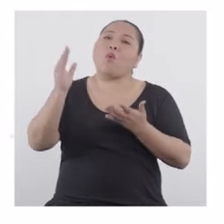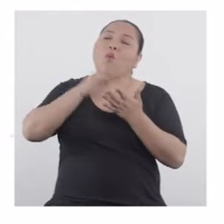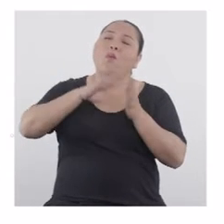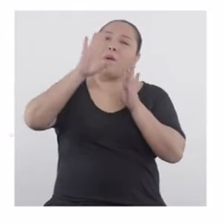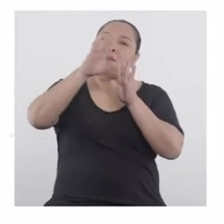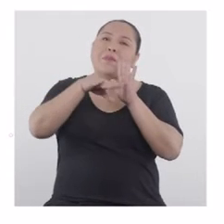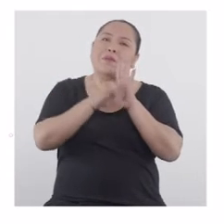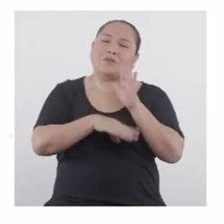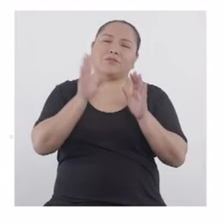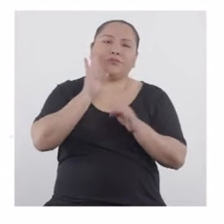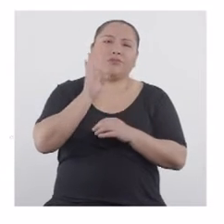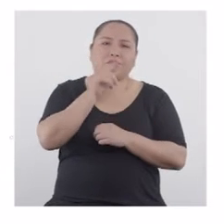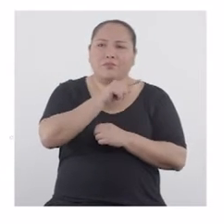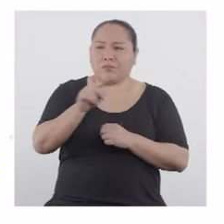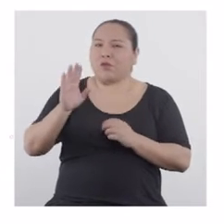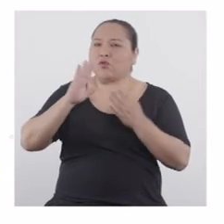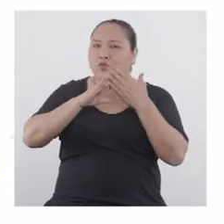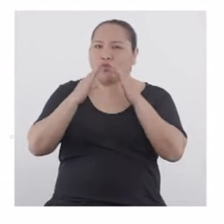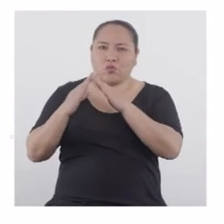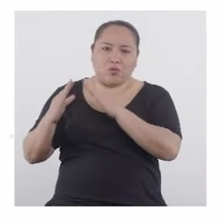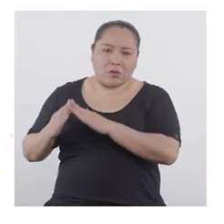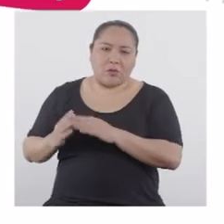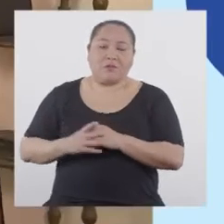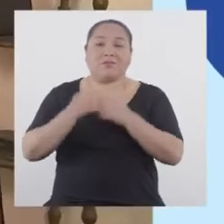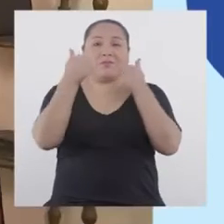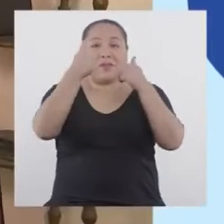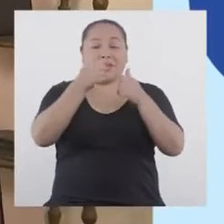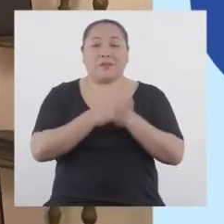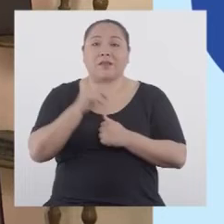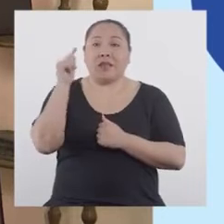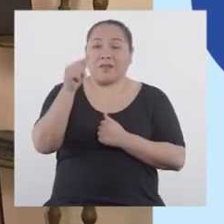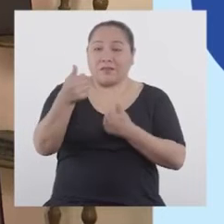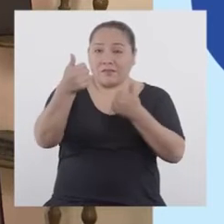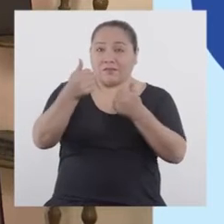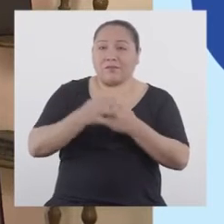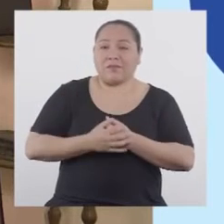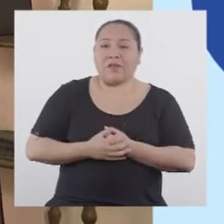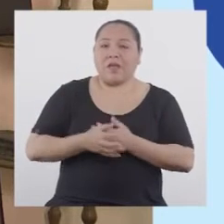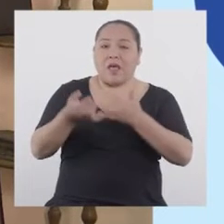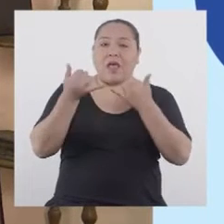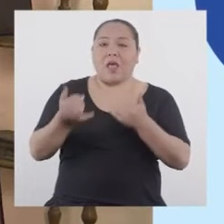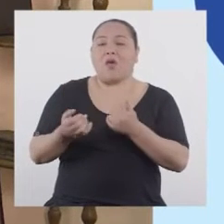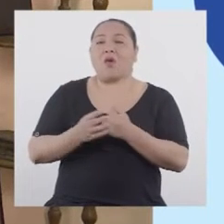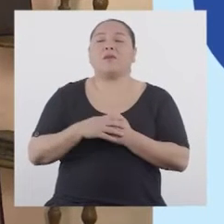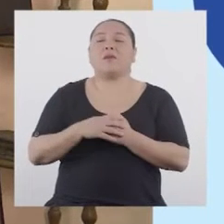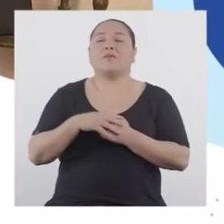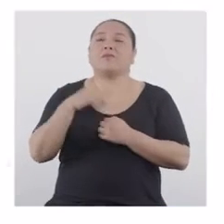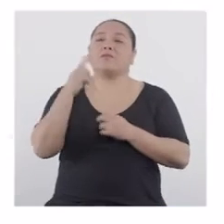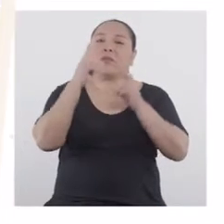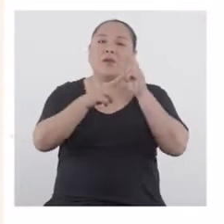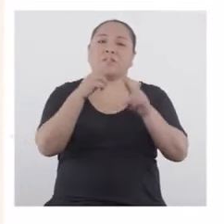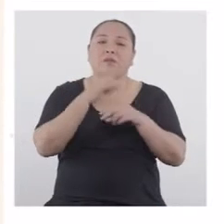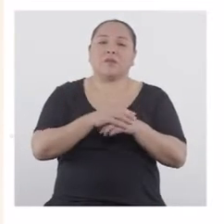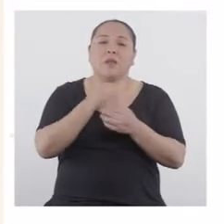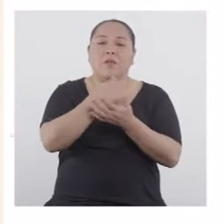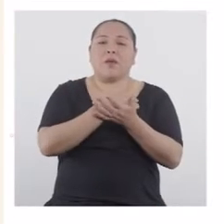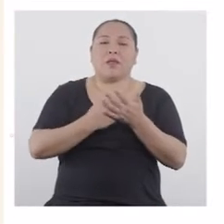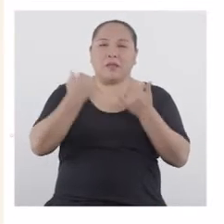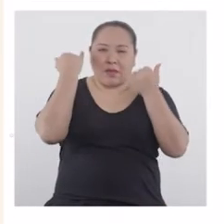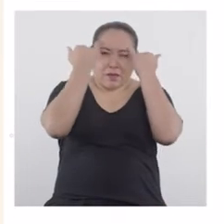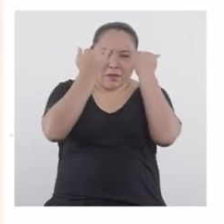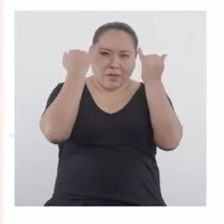para aminorar la contaminación ambiental de su ciudad? Muy bien, eso es. Y ahora pasamos a la fase